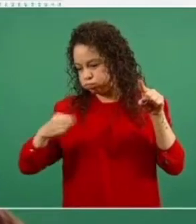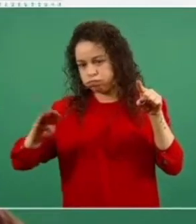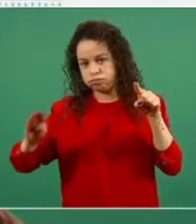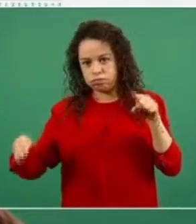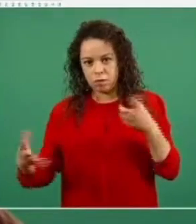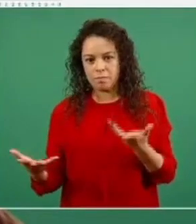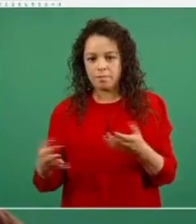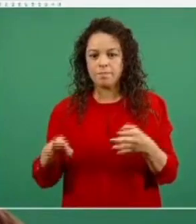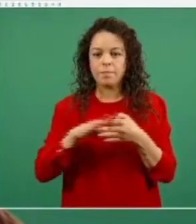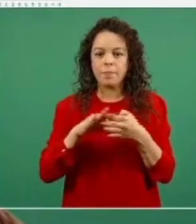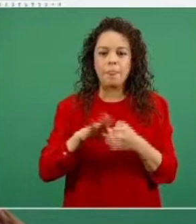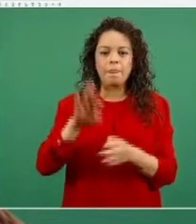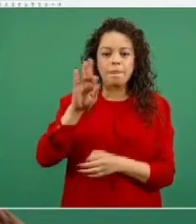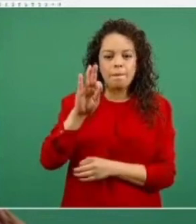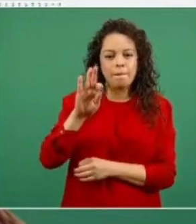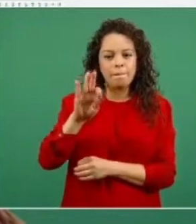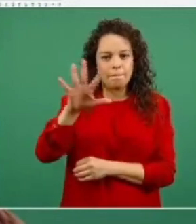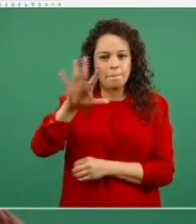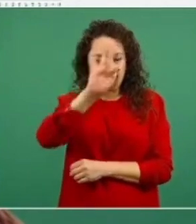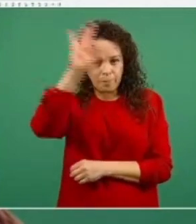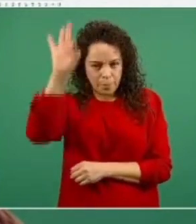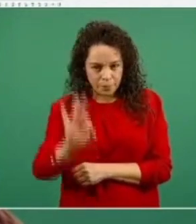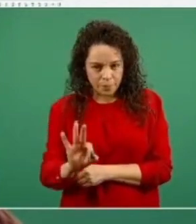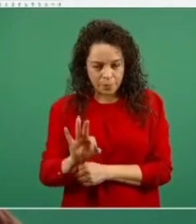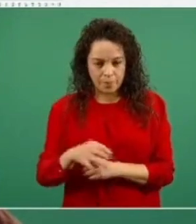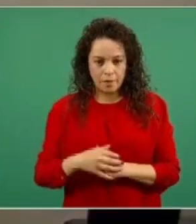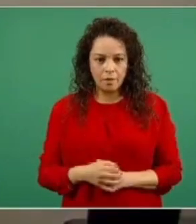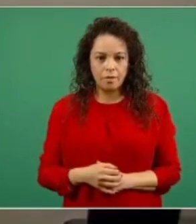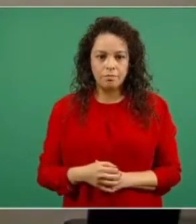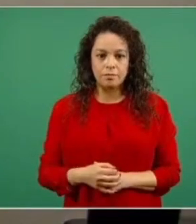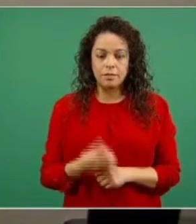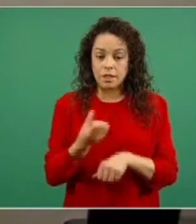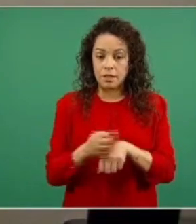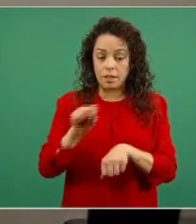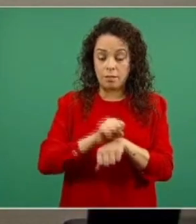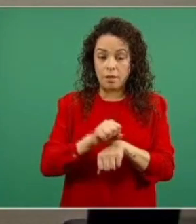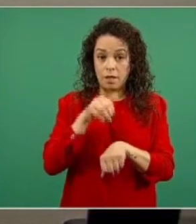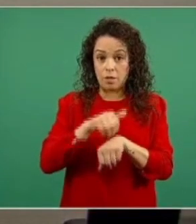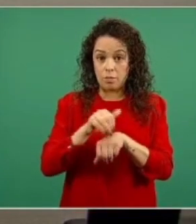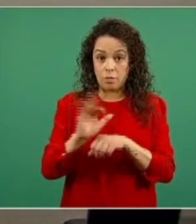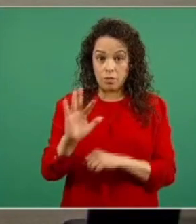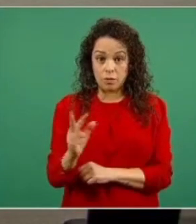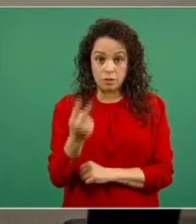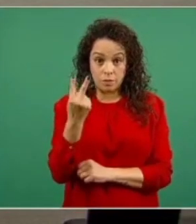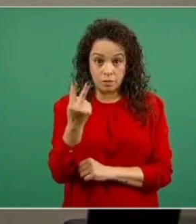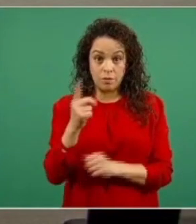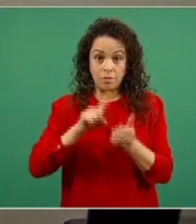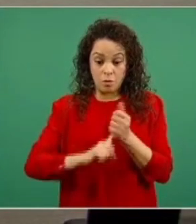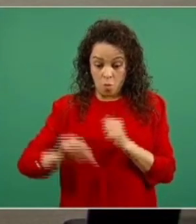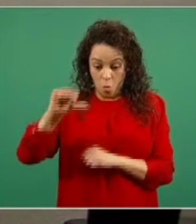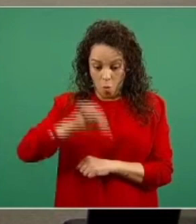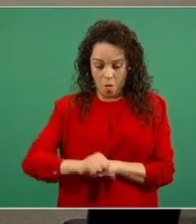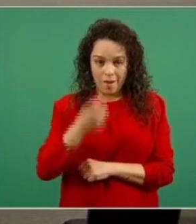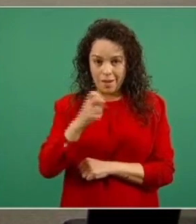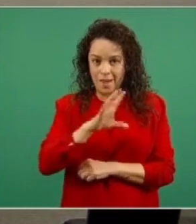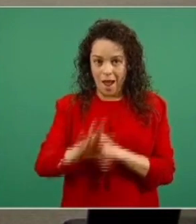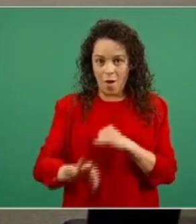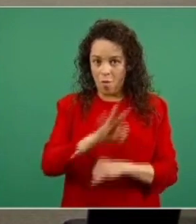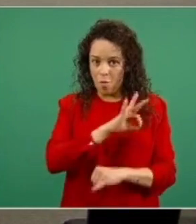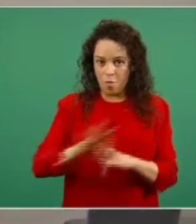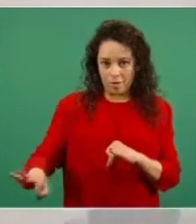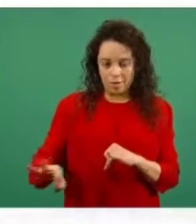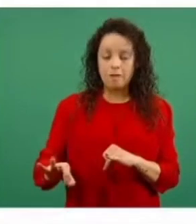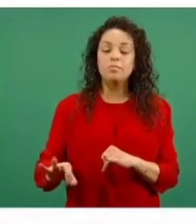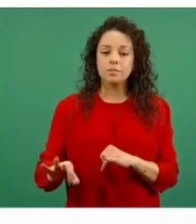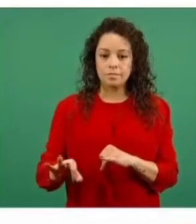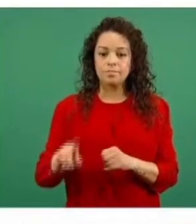entre 40 y 45%. La semana 52, que es la semana que estamos cerrando el día de hoy, cierra con un porcentaje